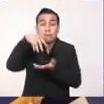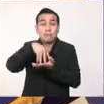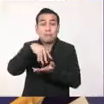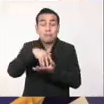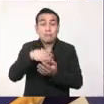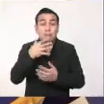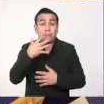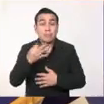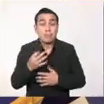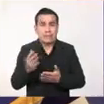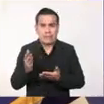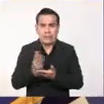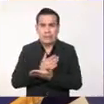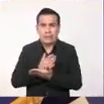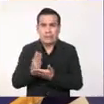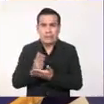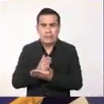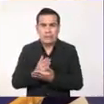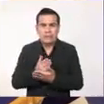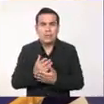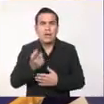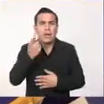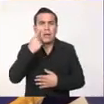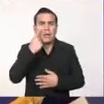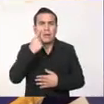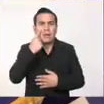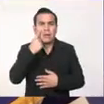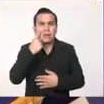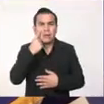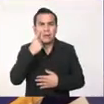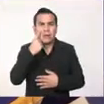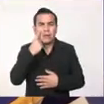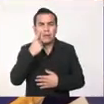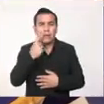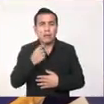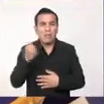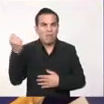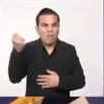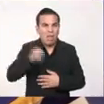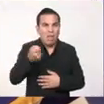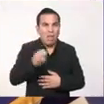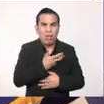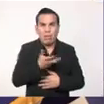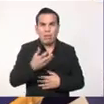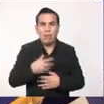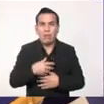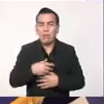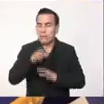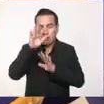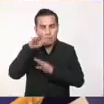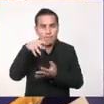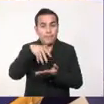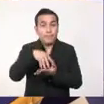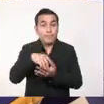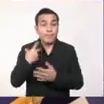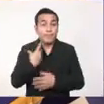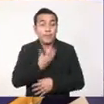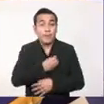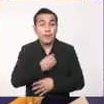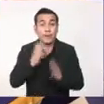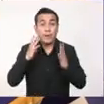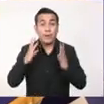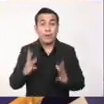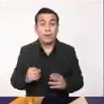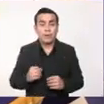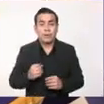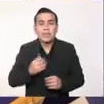Ni siquiera tuvimos que usar a la fuerza pública, o dígame a dónde están los antimotines golpeando al pueblo. Porque muchas veces los gobiernos toman